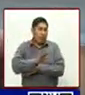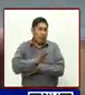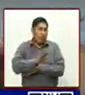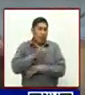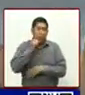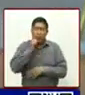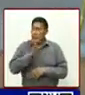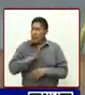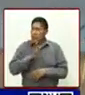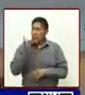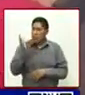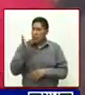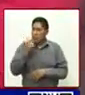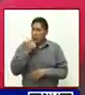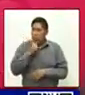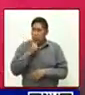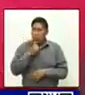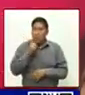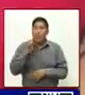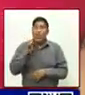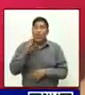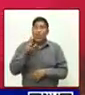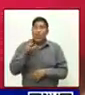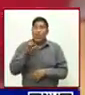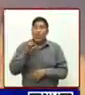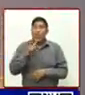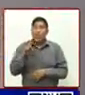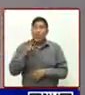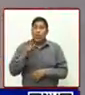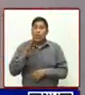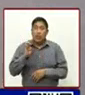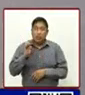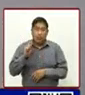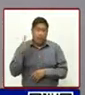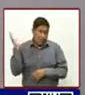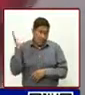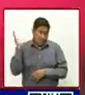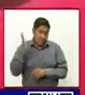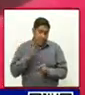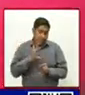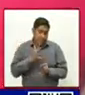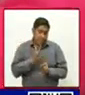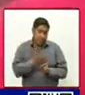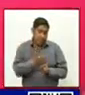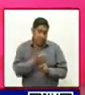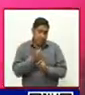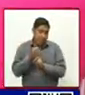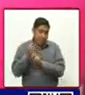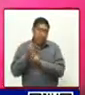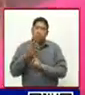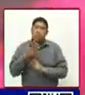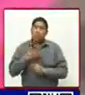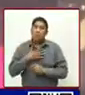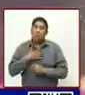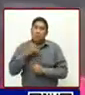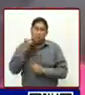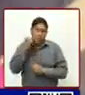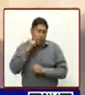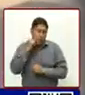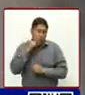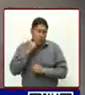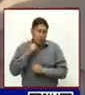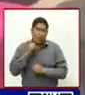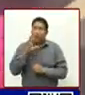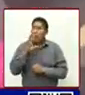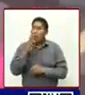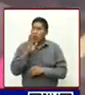la señorita, que es señora Elizabeth Mamani Calle. De aquí le secuestra a mi sobrina, que es Yuraima. A las 6